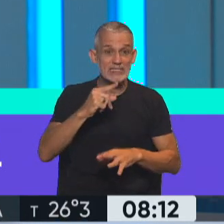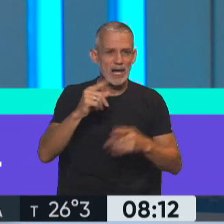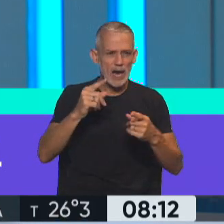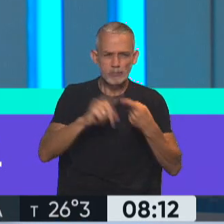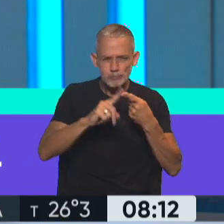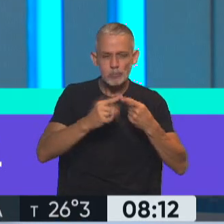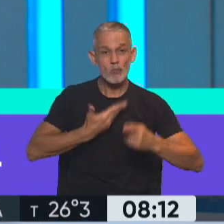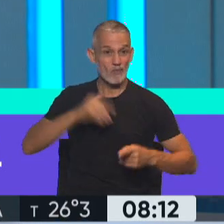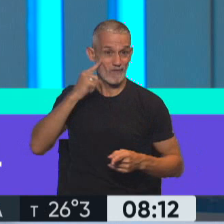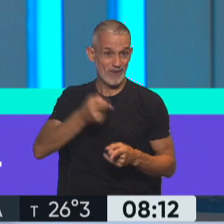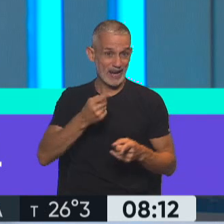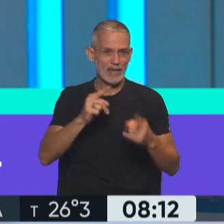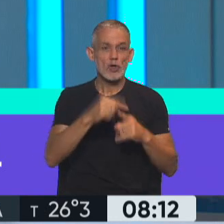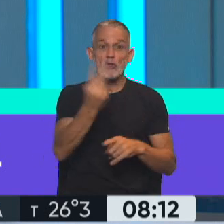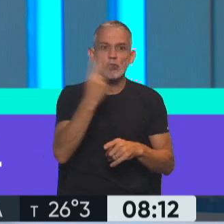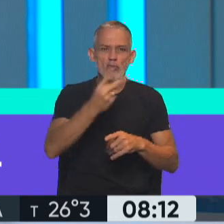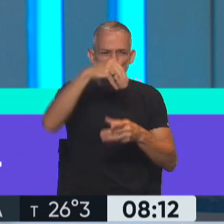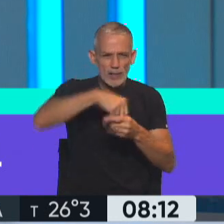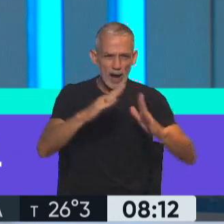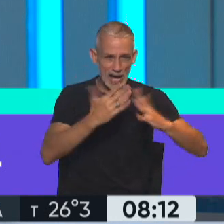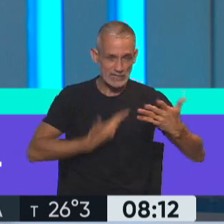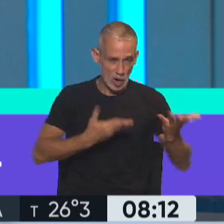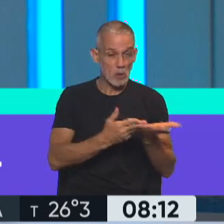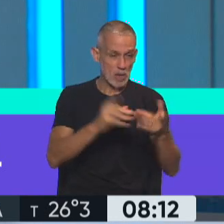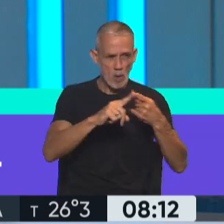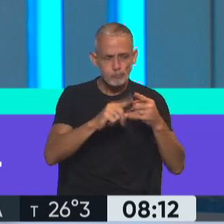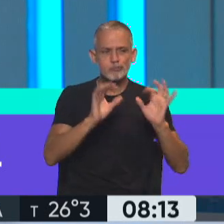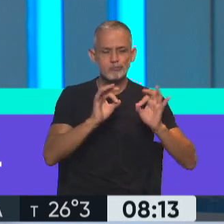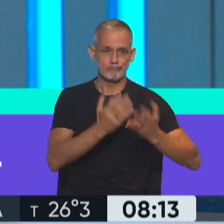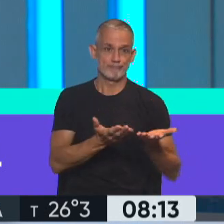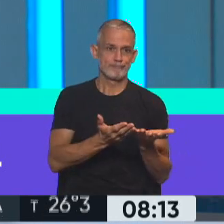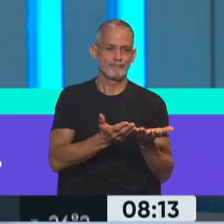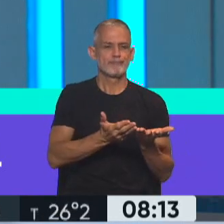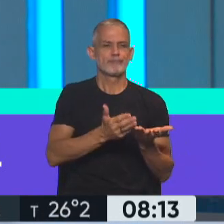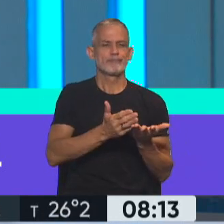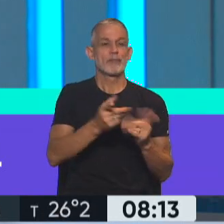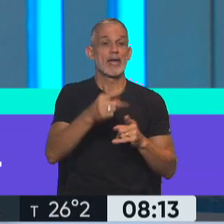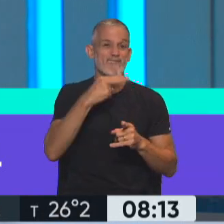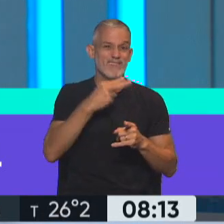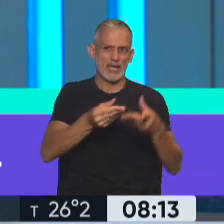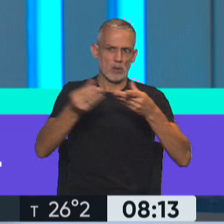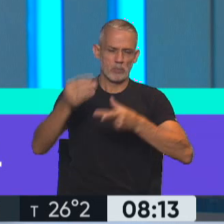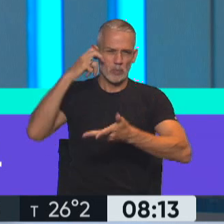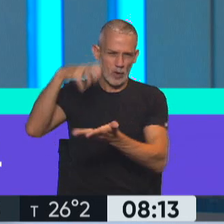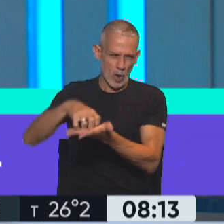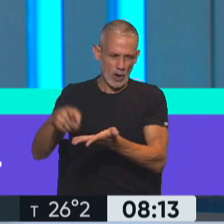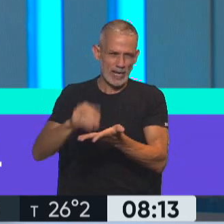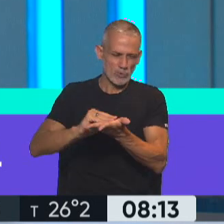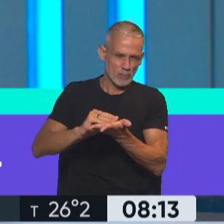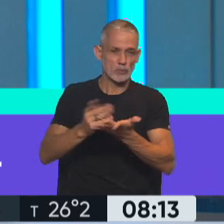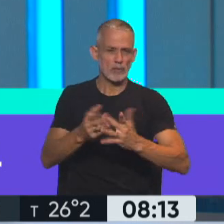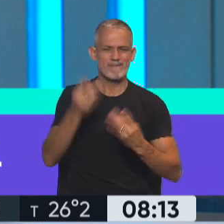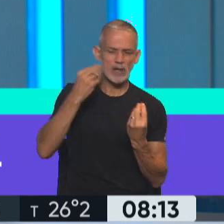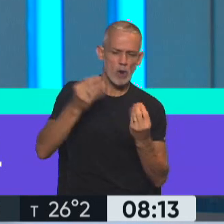Fernández el miércoles de esta semana, 2 horas en Casa de Gobierno. Sí. A partir de, mientras hablaban de marcar lo que es la estrategia en